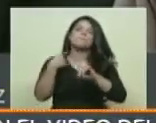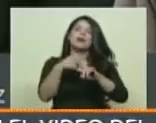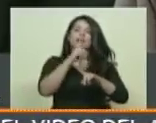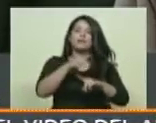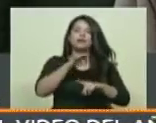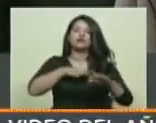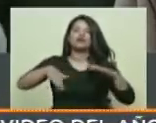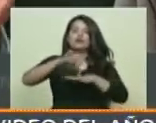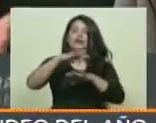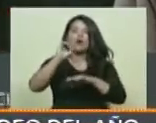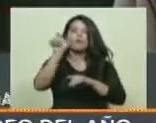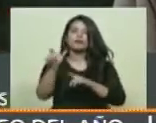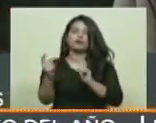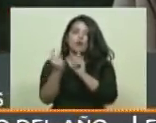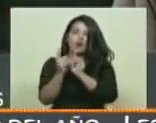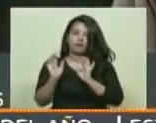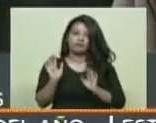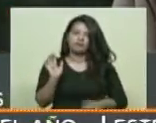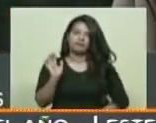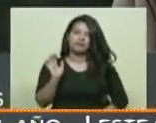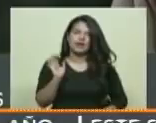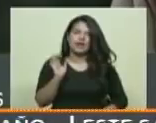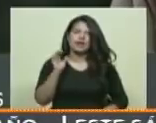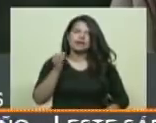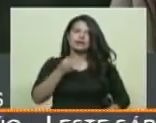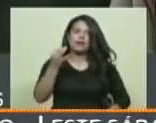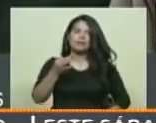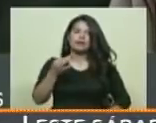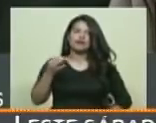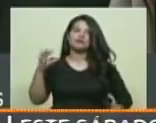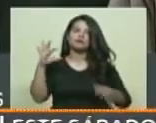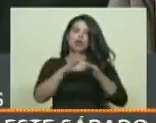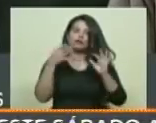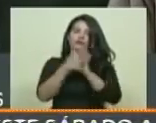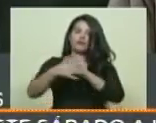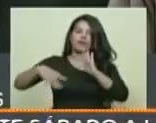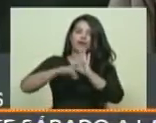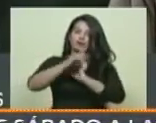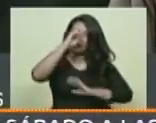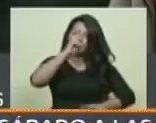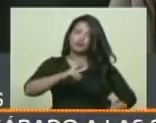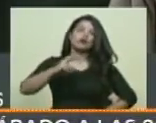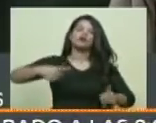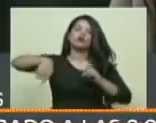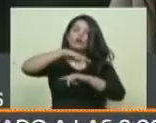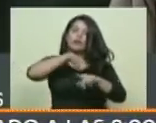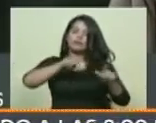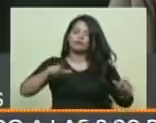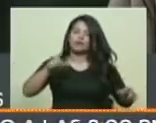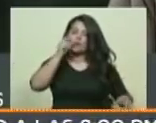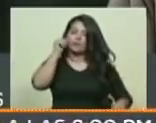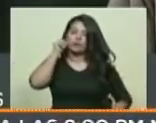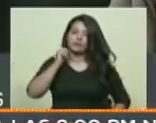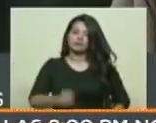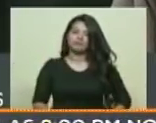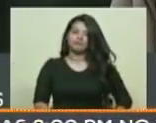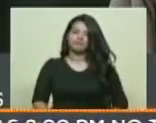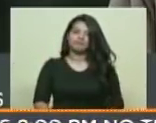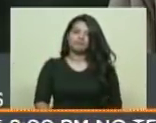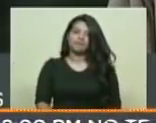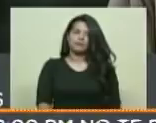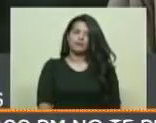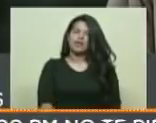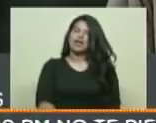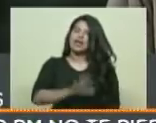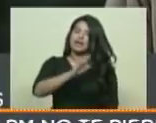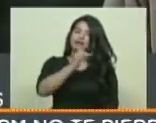en general, enmarcada por supuesto en el derecho a la dignidad que tiene todo ciudadano y toda ciudadana. Esto es